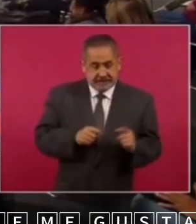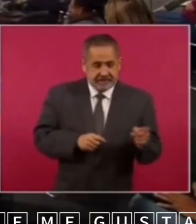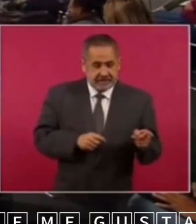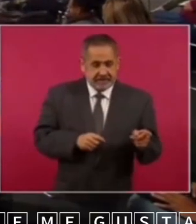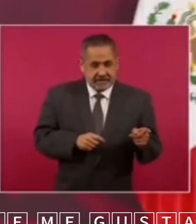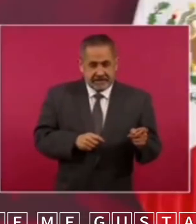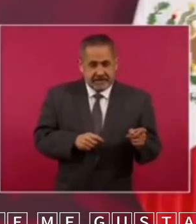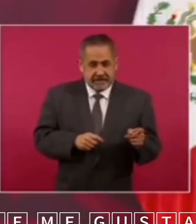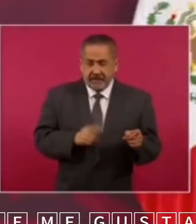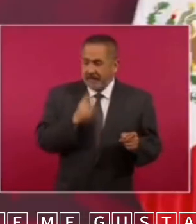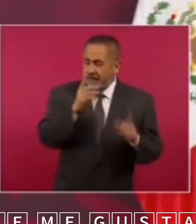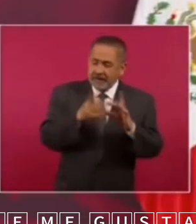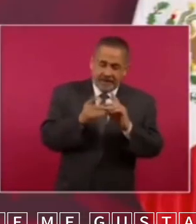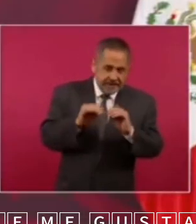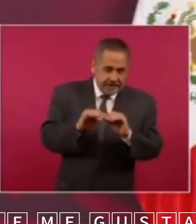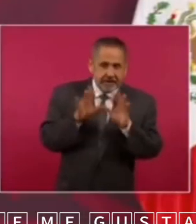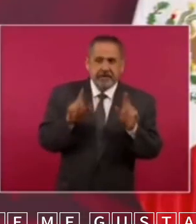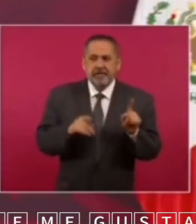quedarnos